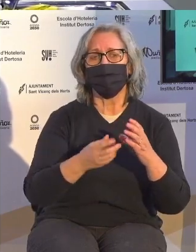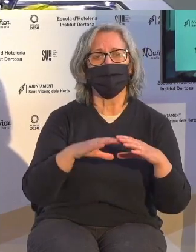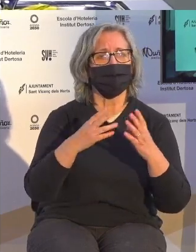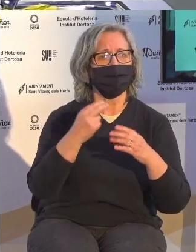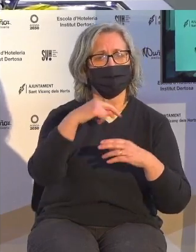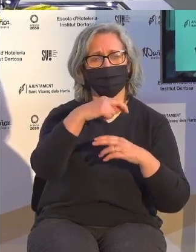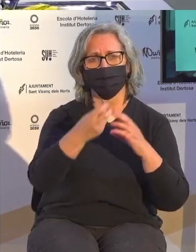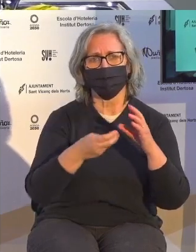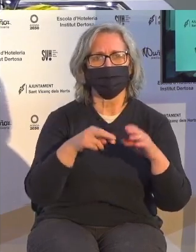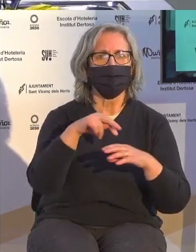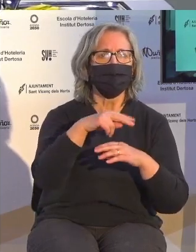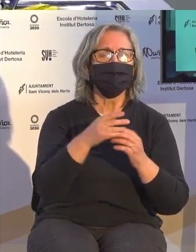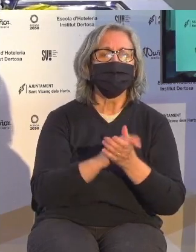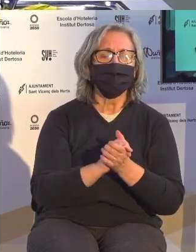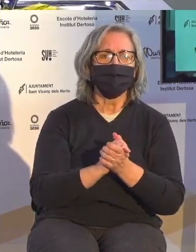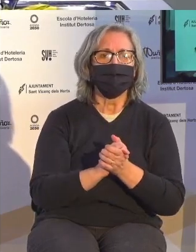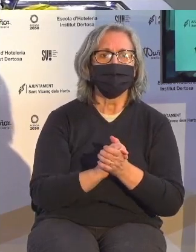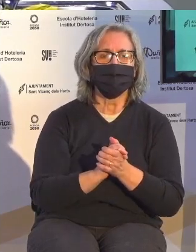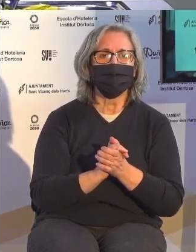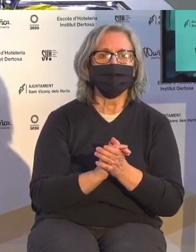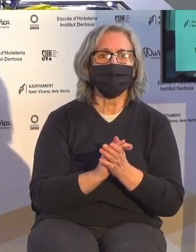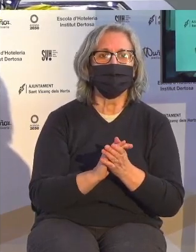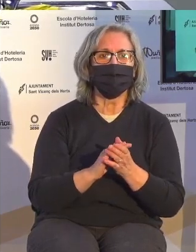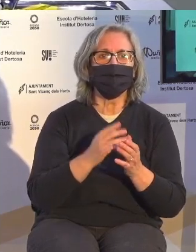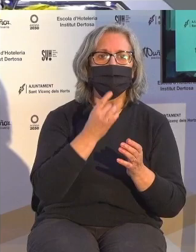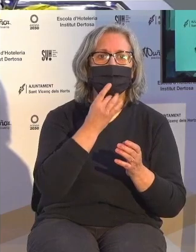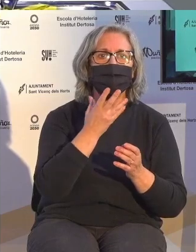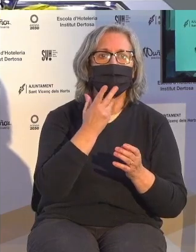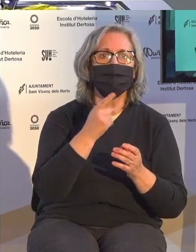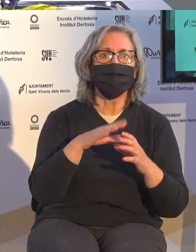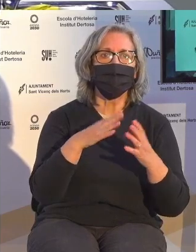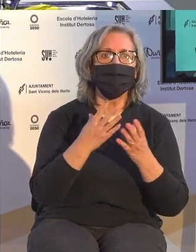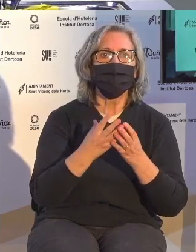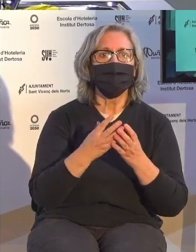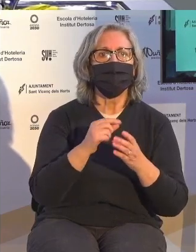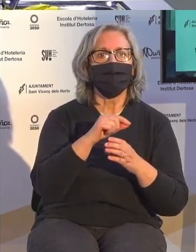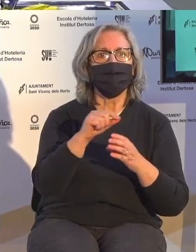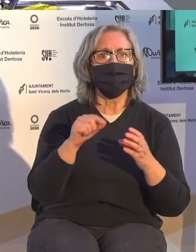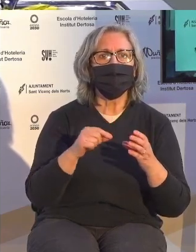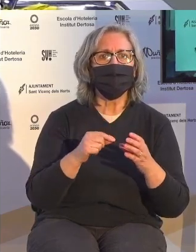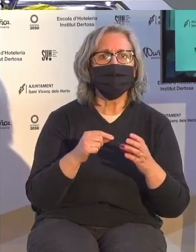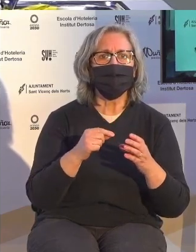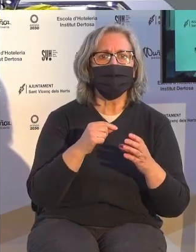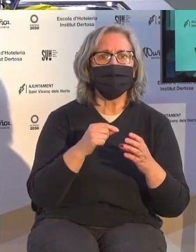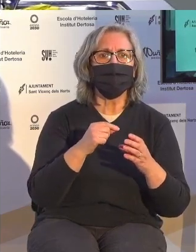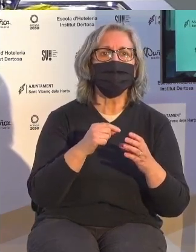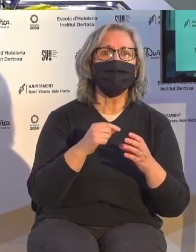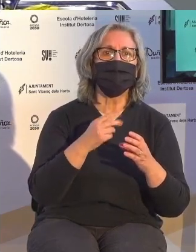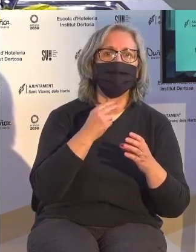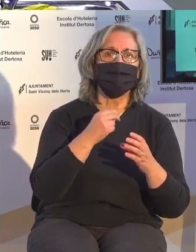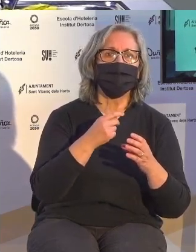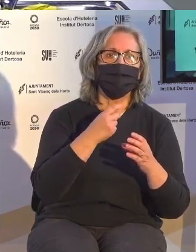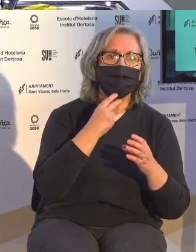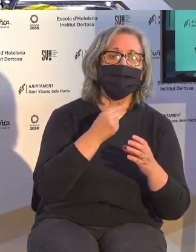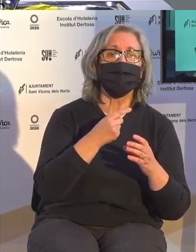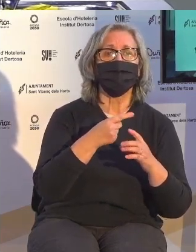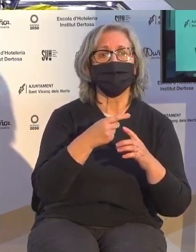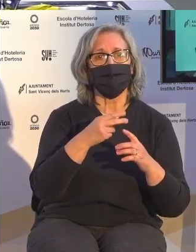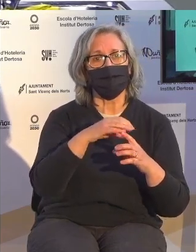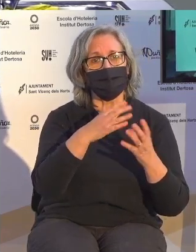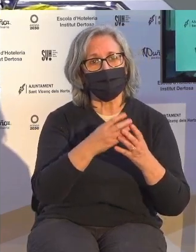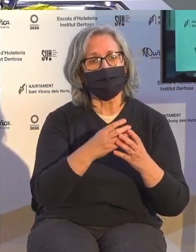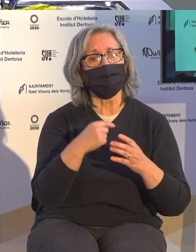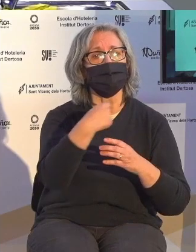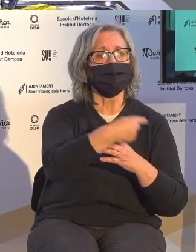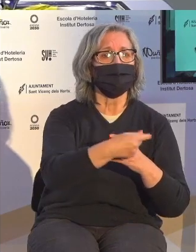pero tenemos la oportunidad de conocer sabores del mundo todo y uno de los sabores que me encanta mucho viene de